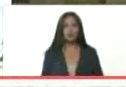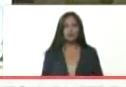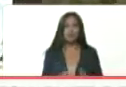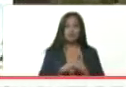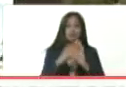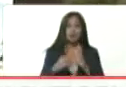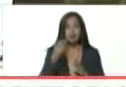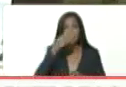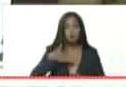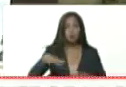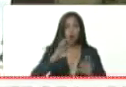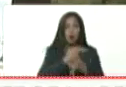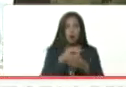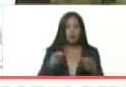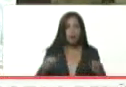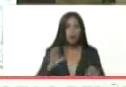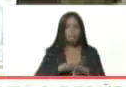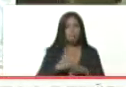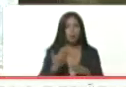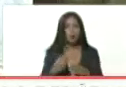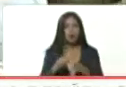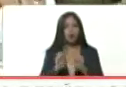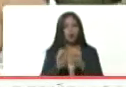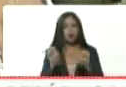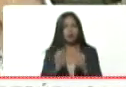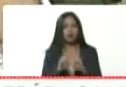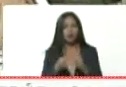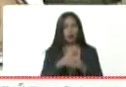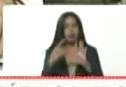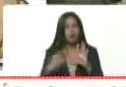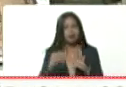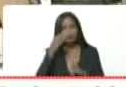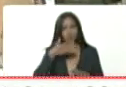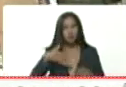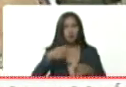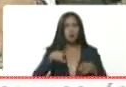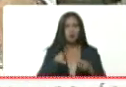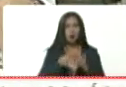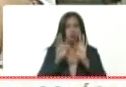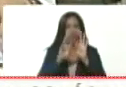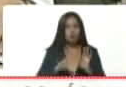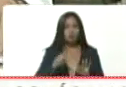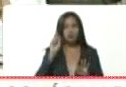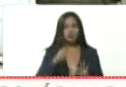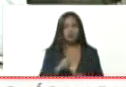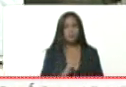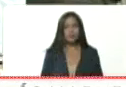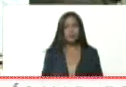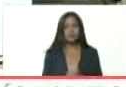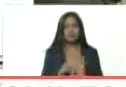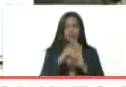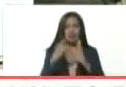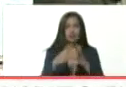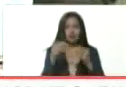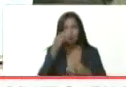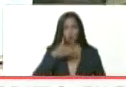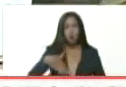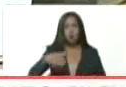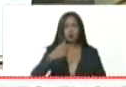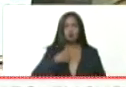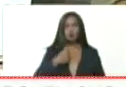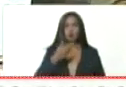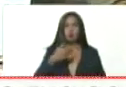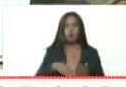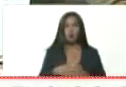general porque la educación es un derecho de todo el pueblo derecho de todo el pueblo así que voy a